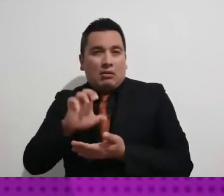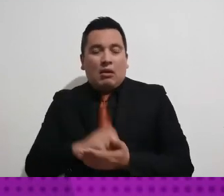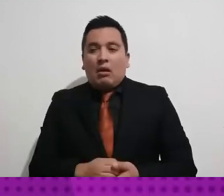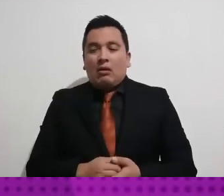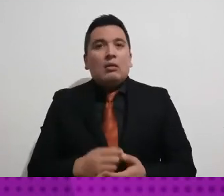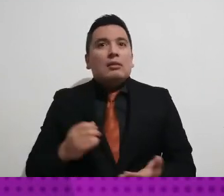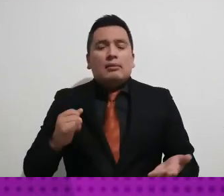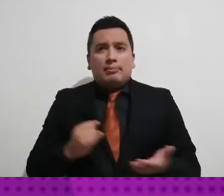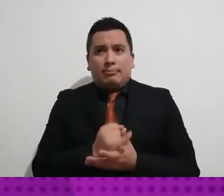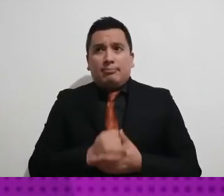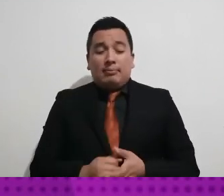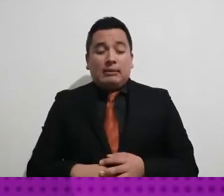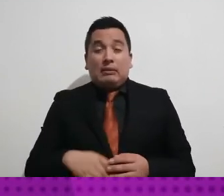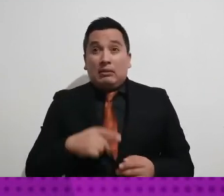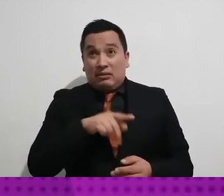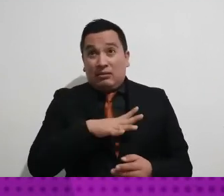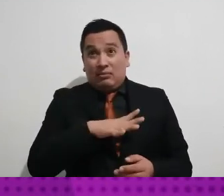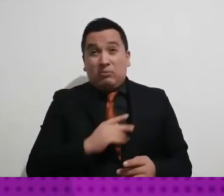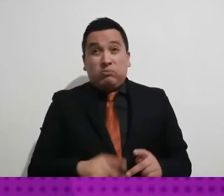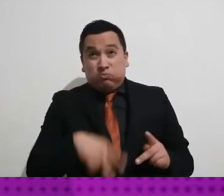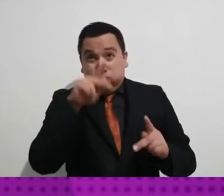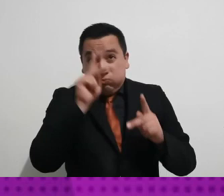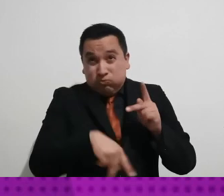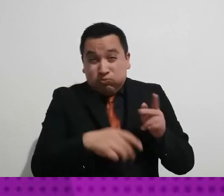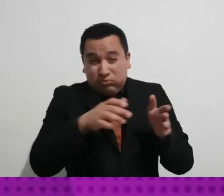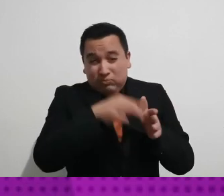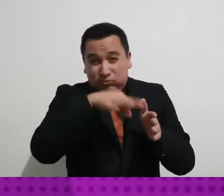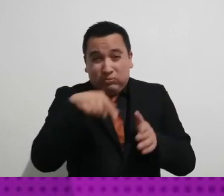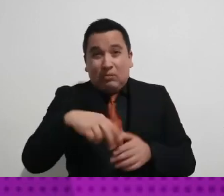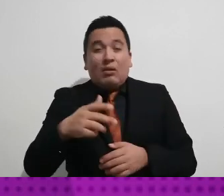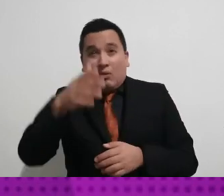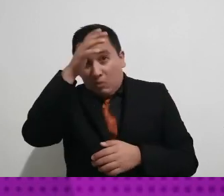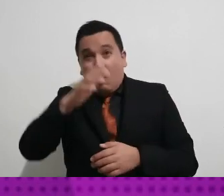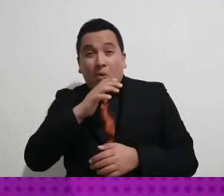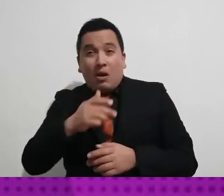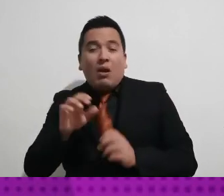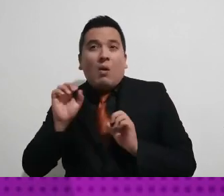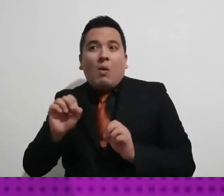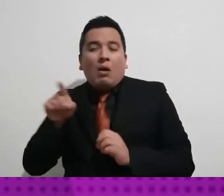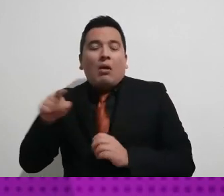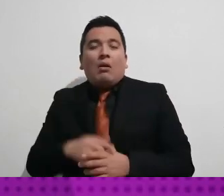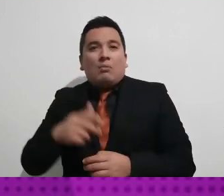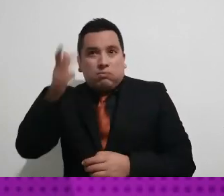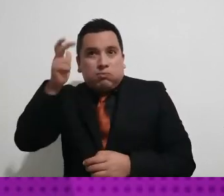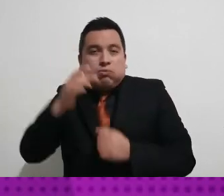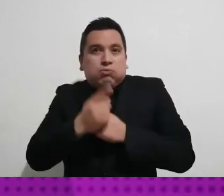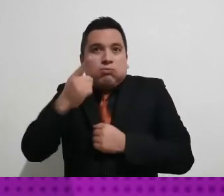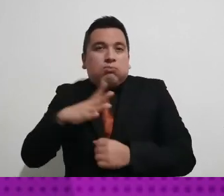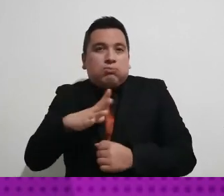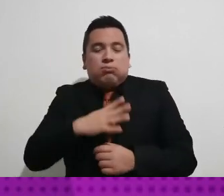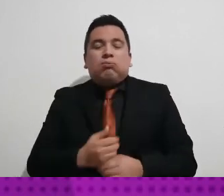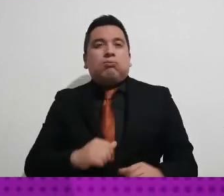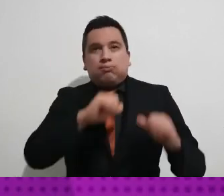Nacional Electoral determinó suspender los procesos electorales en Coahuila e Hidalgo por el estado de fuerza